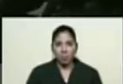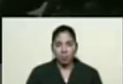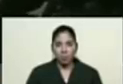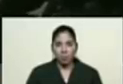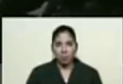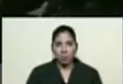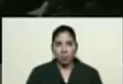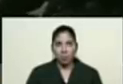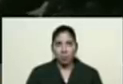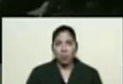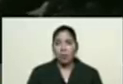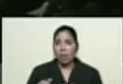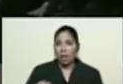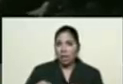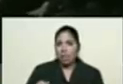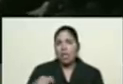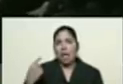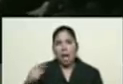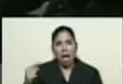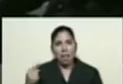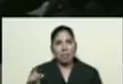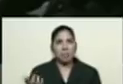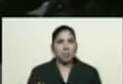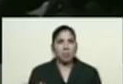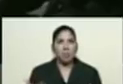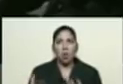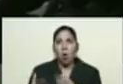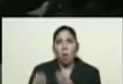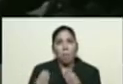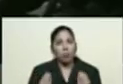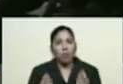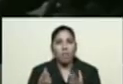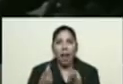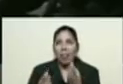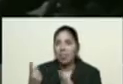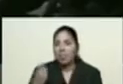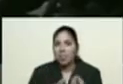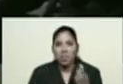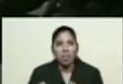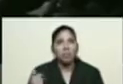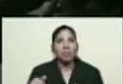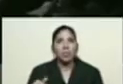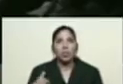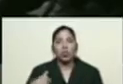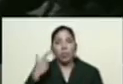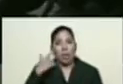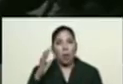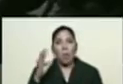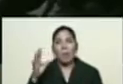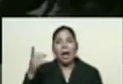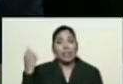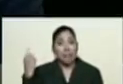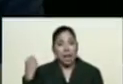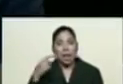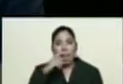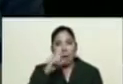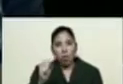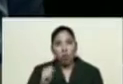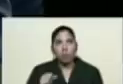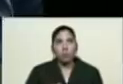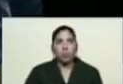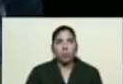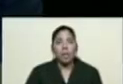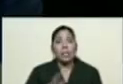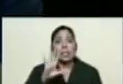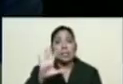Hay, de verdad, tanto por hacer. Yo creo que el presidente Nicolás Maduro, ayer, fíjense, ayer amanecía 5